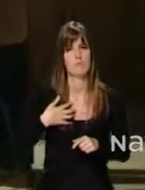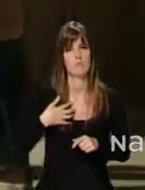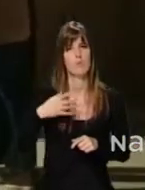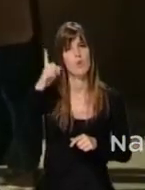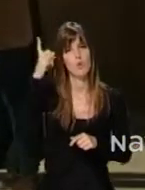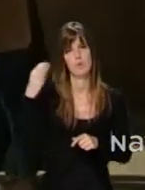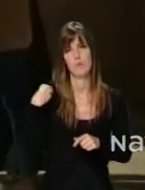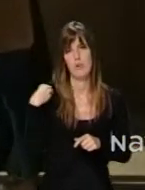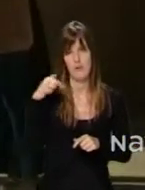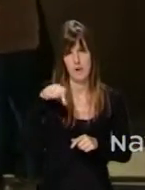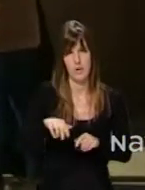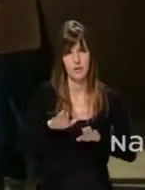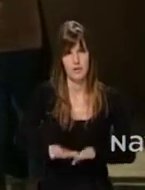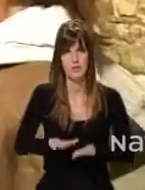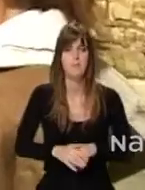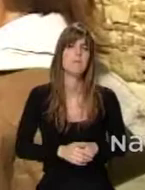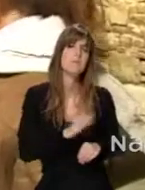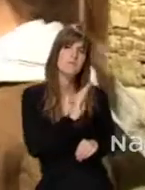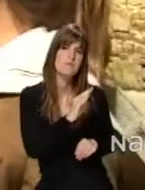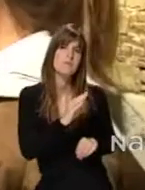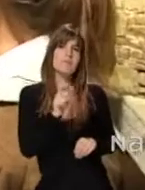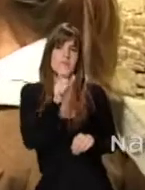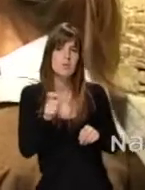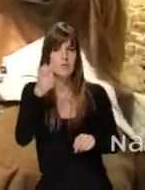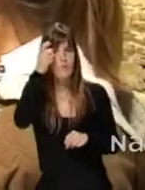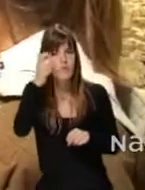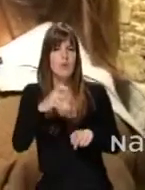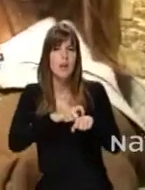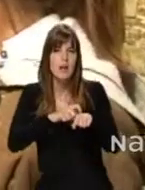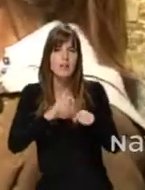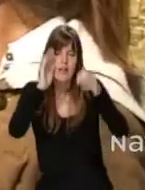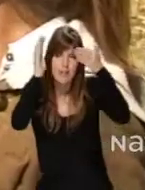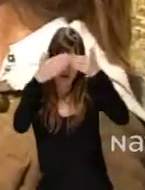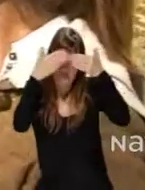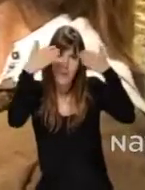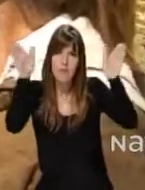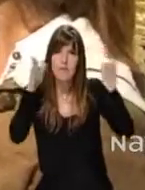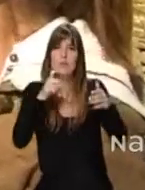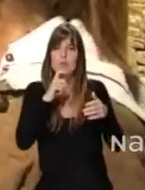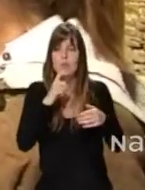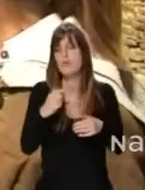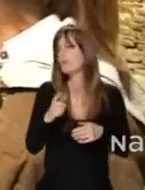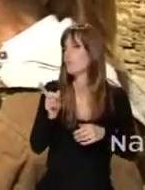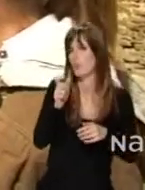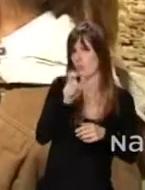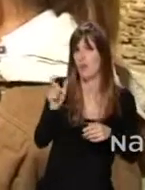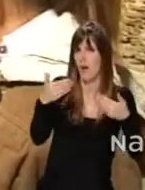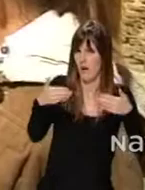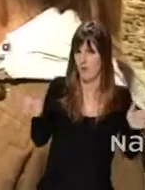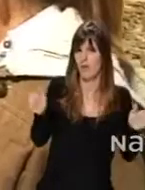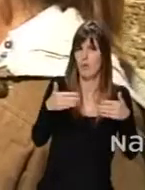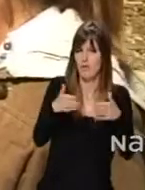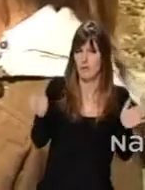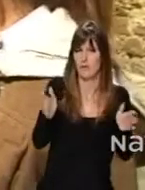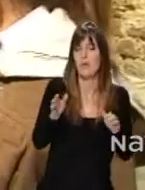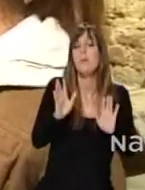quería. ¿Te has encontrado con un carácter cerrado, abierto? Pues yo veo que es gente muy abierta, pero